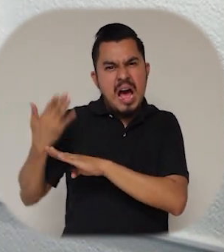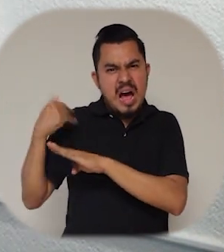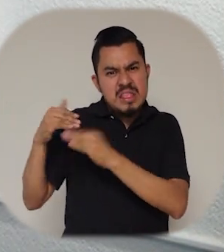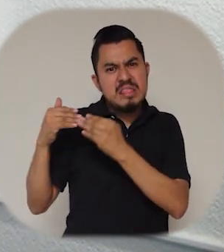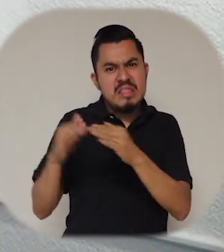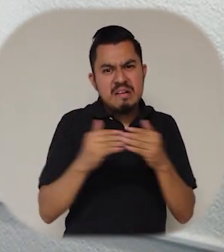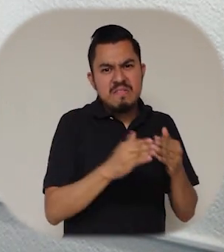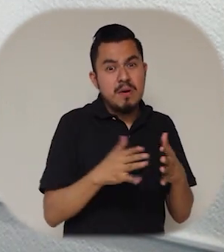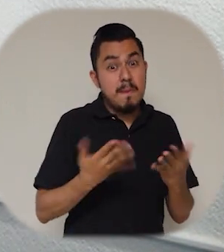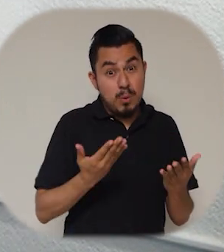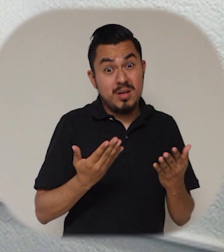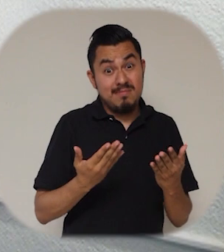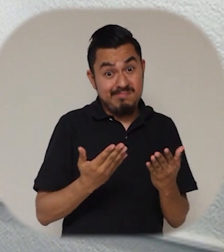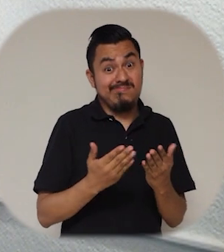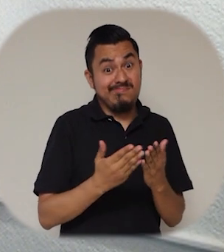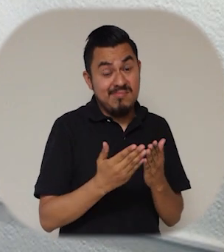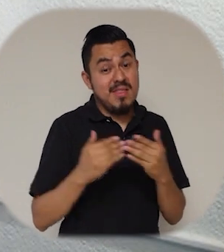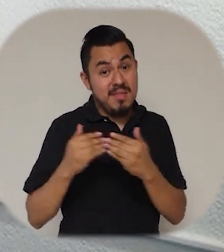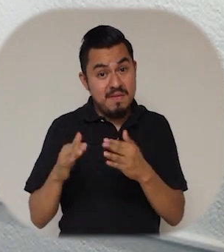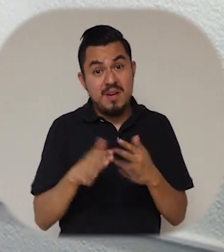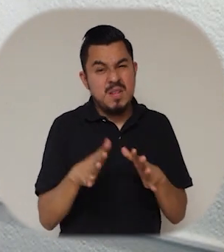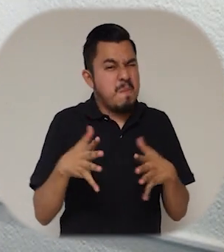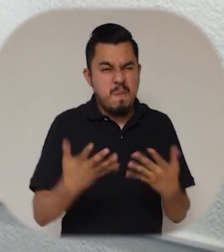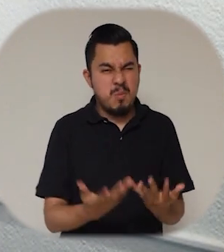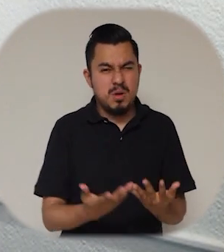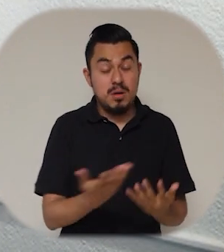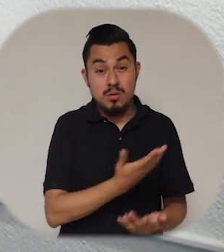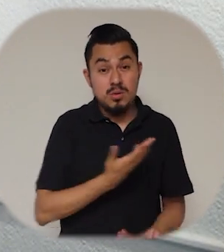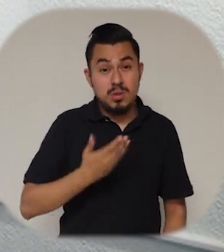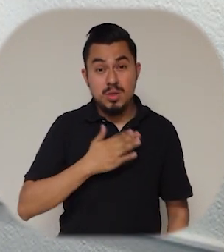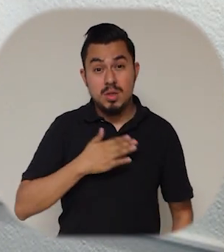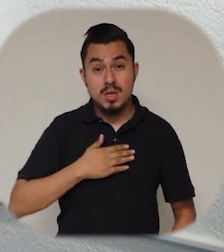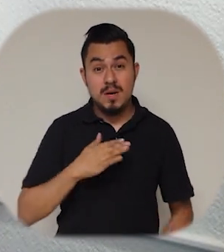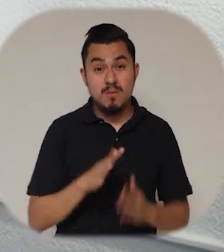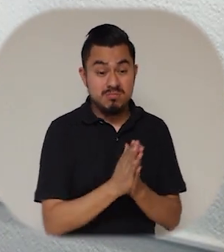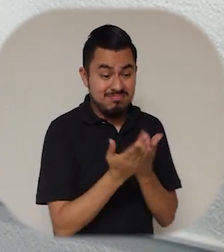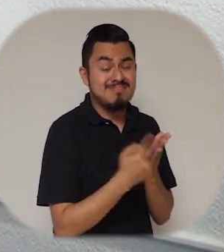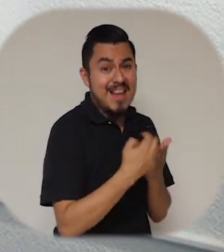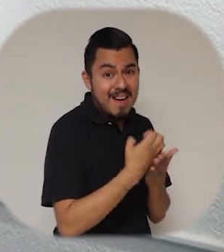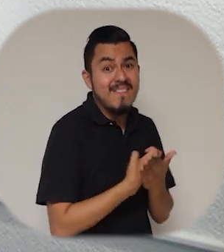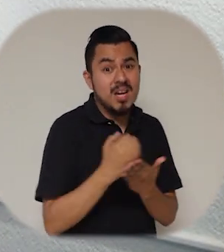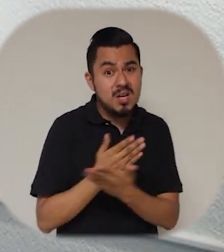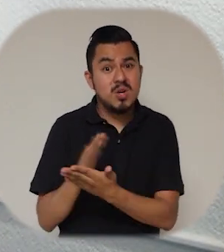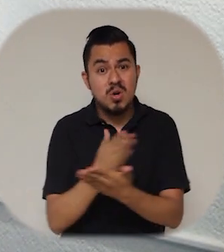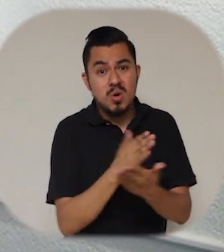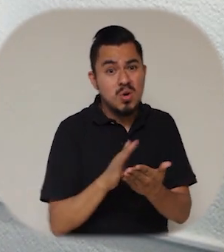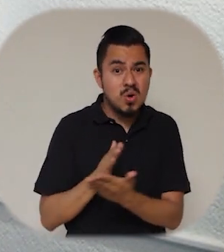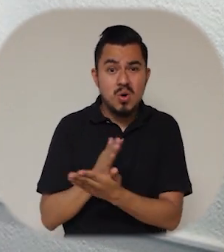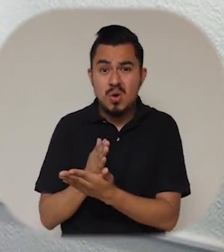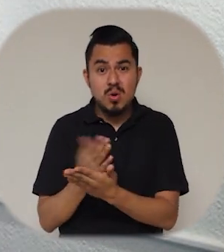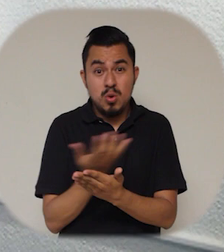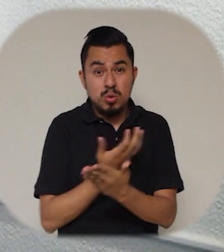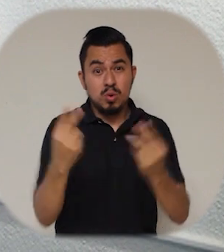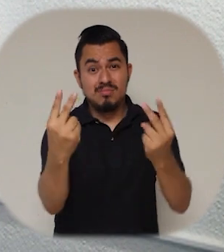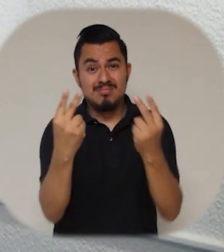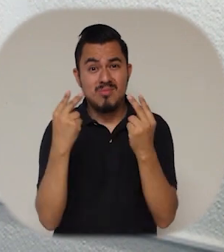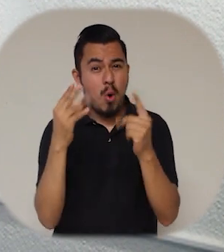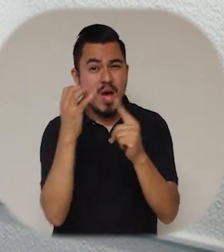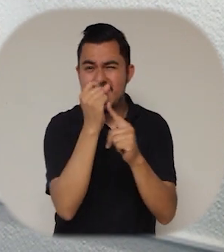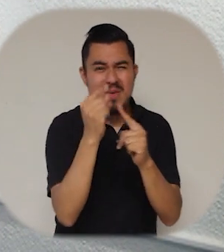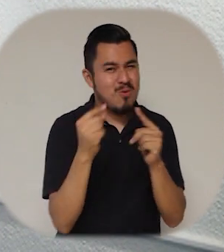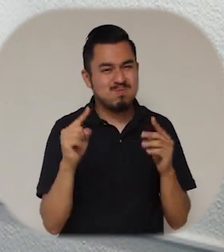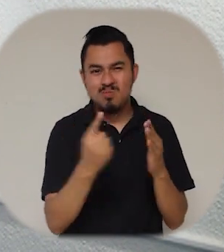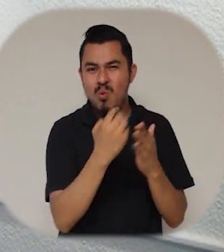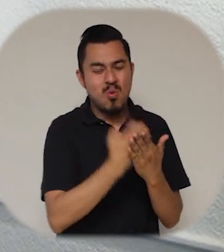que nosotros tenemos. Por eso es que debemos de compartir esto, y por eso es que se inició este canal. Jesús es